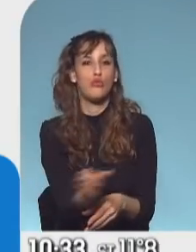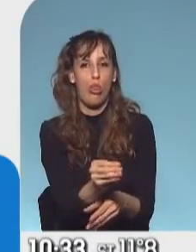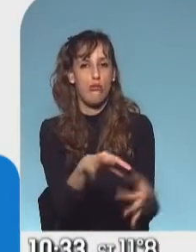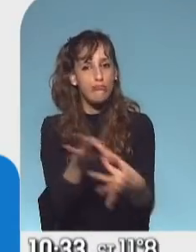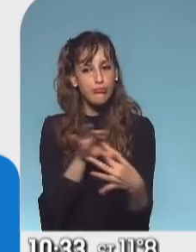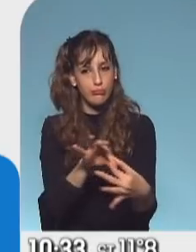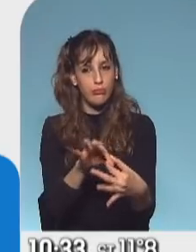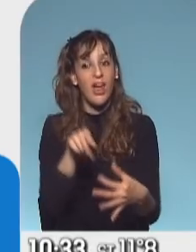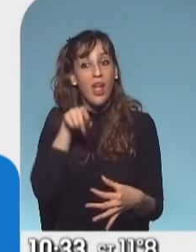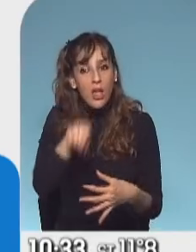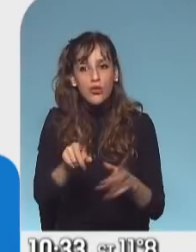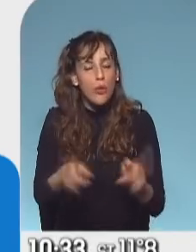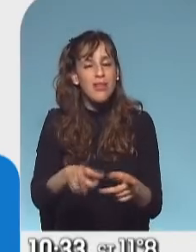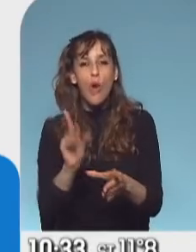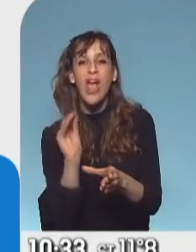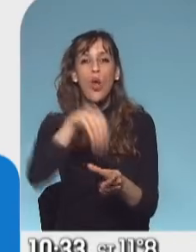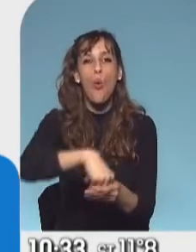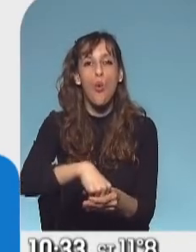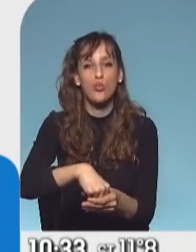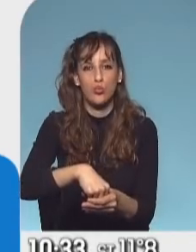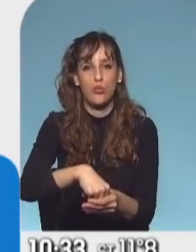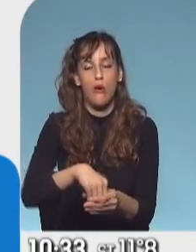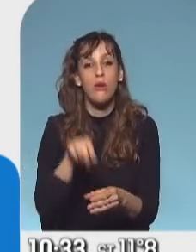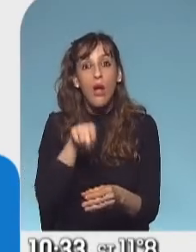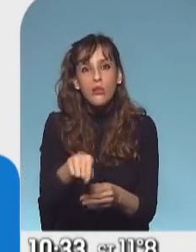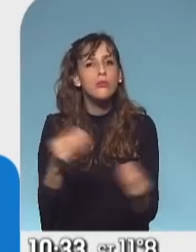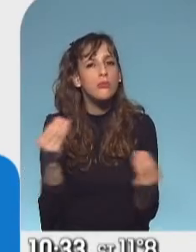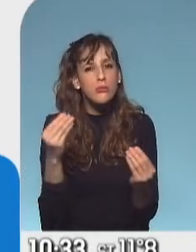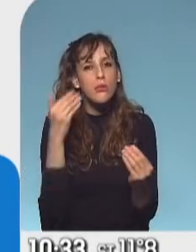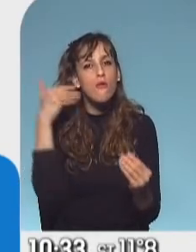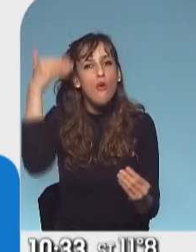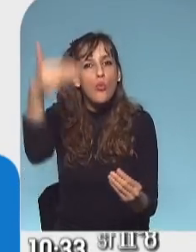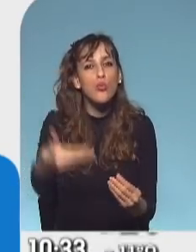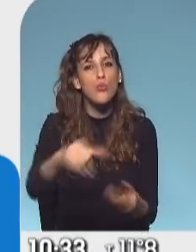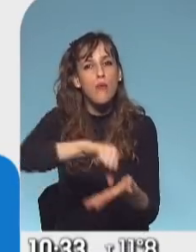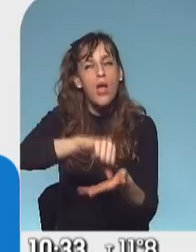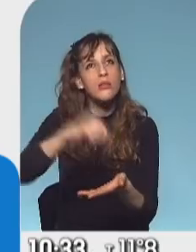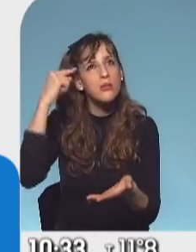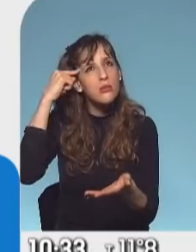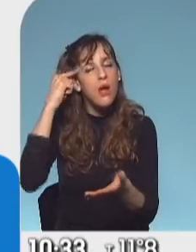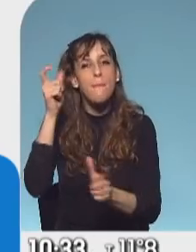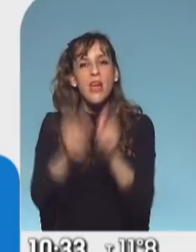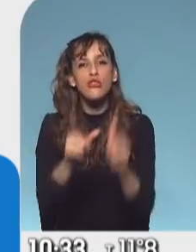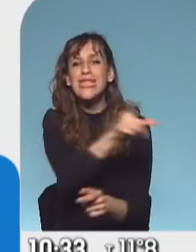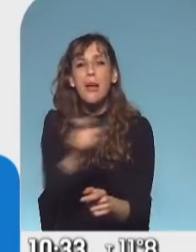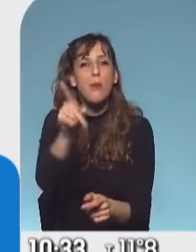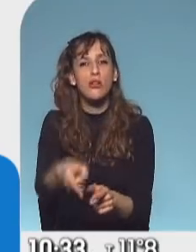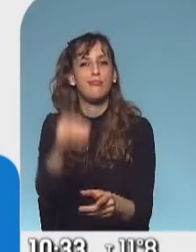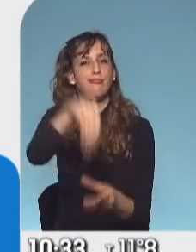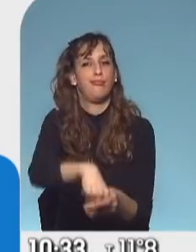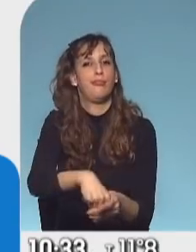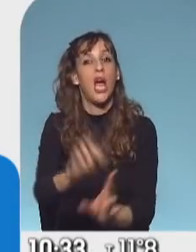Esto que llamamos inclusión, proyectar un país en el que todos estén incluidos y no solamente algunos.